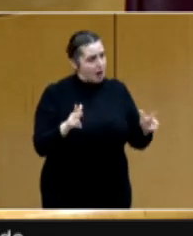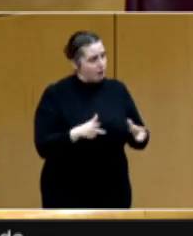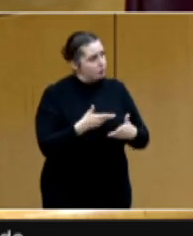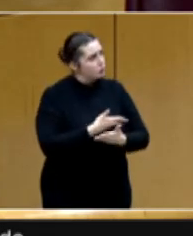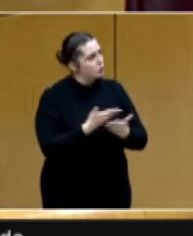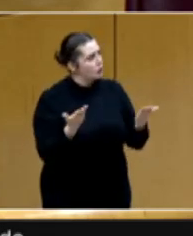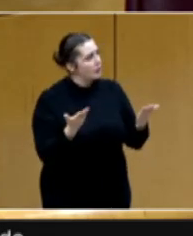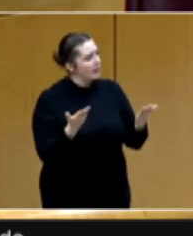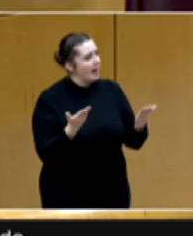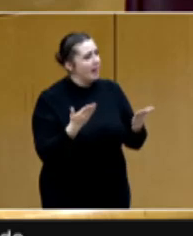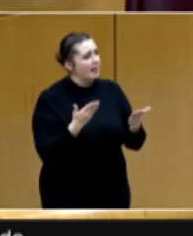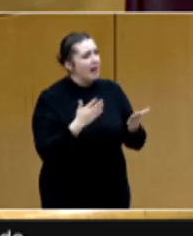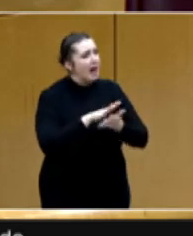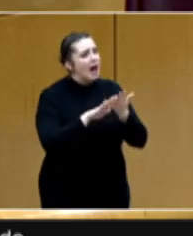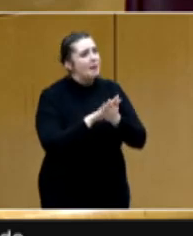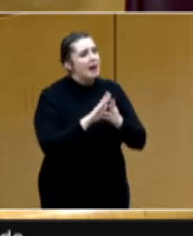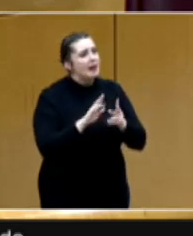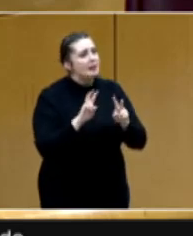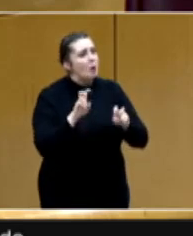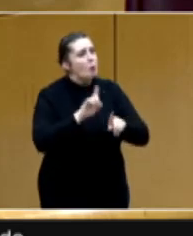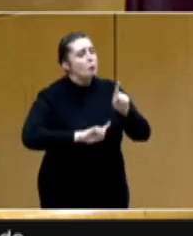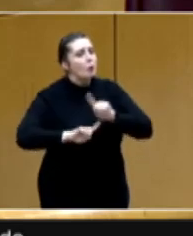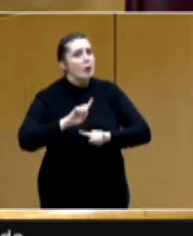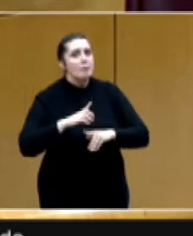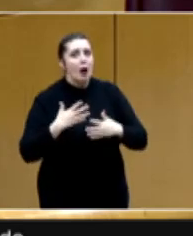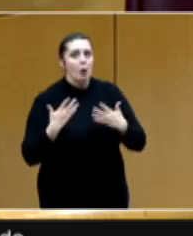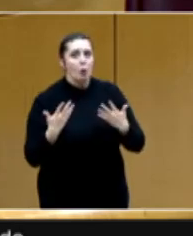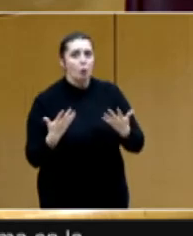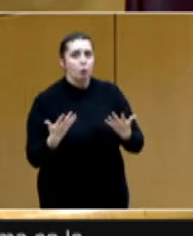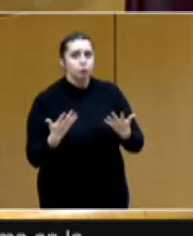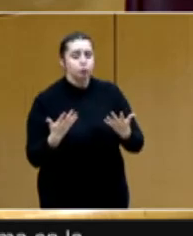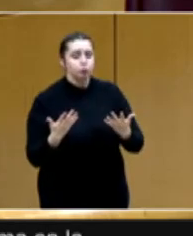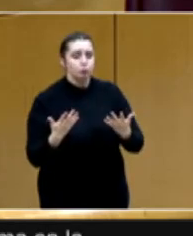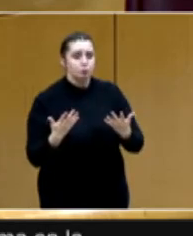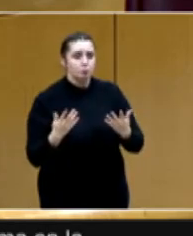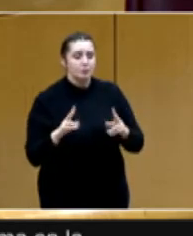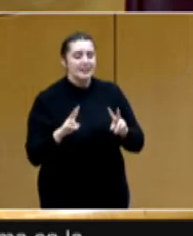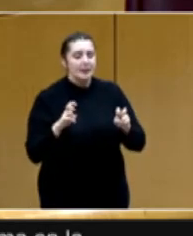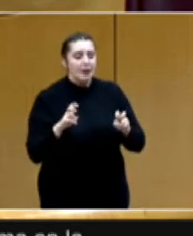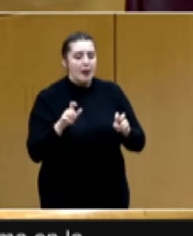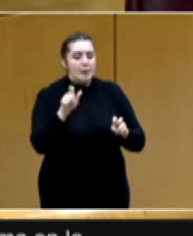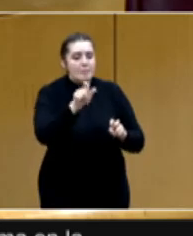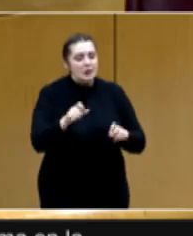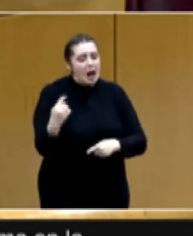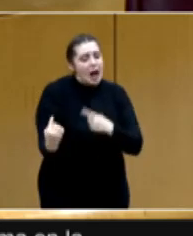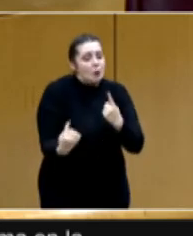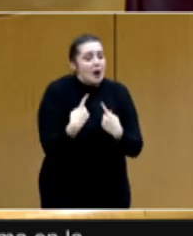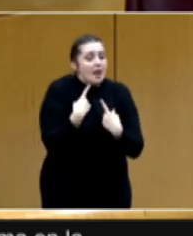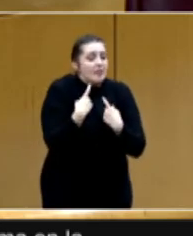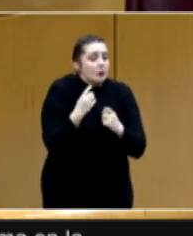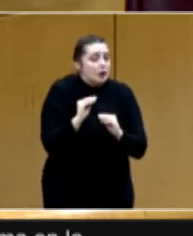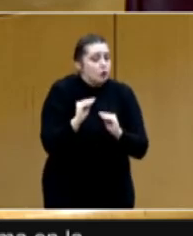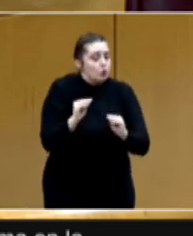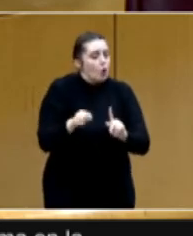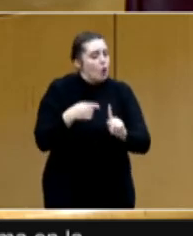debe abordar el problema de la dificultad que tienen algunas personas para el ejercicio